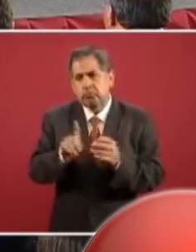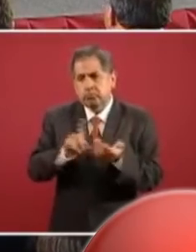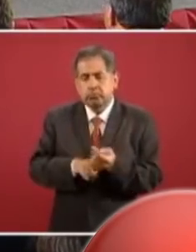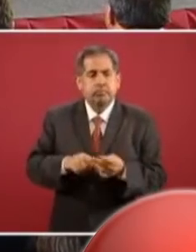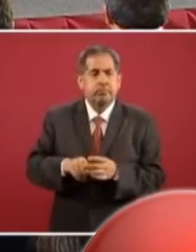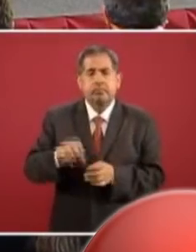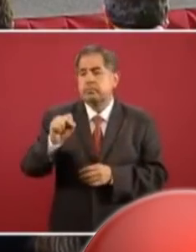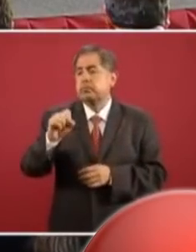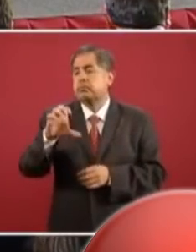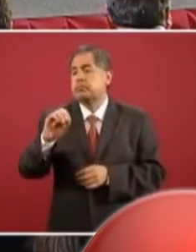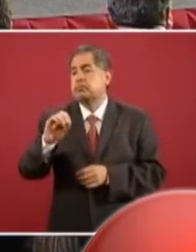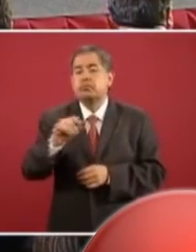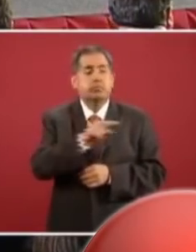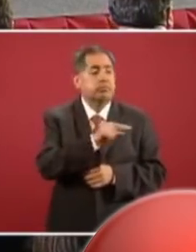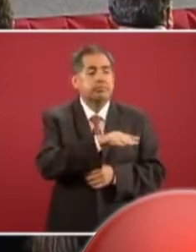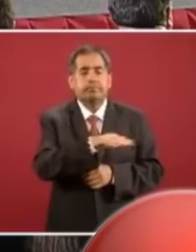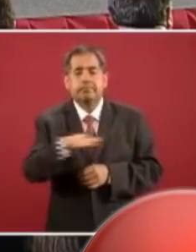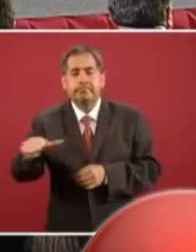sequía,